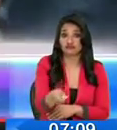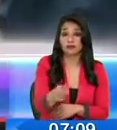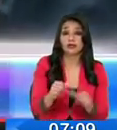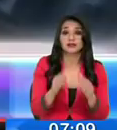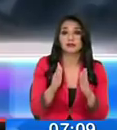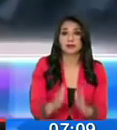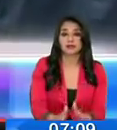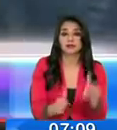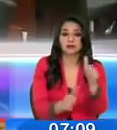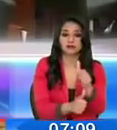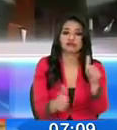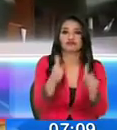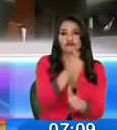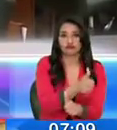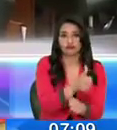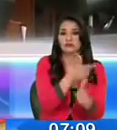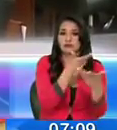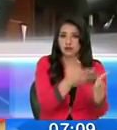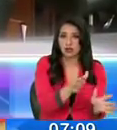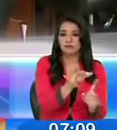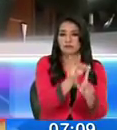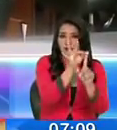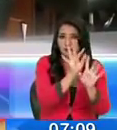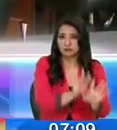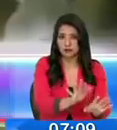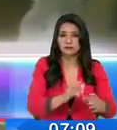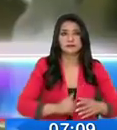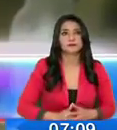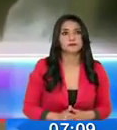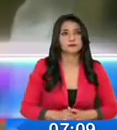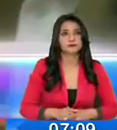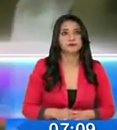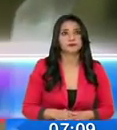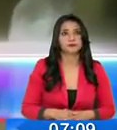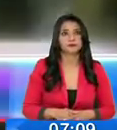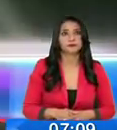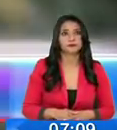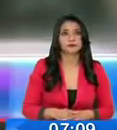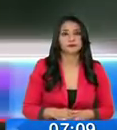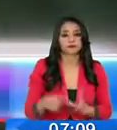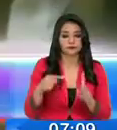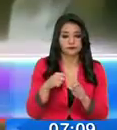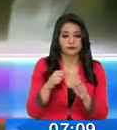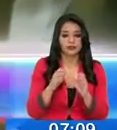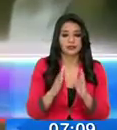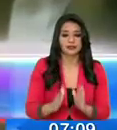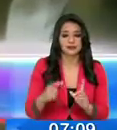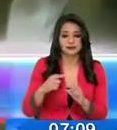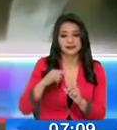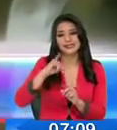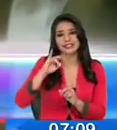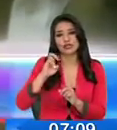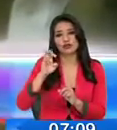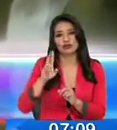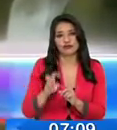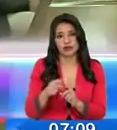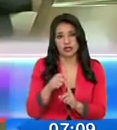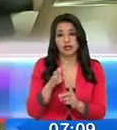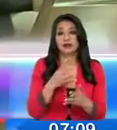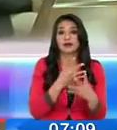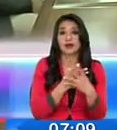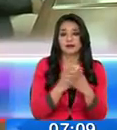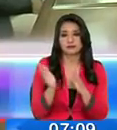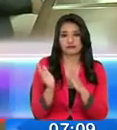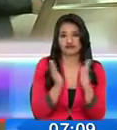asambleístas alternos que ya están principalizados. En el caso particular del legislador Geoffrey Poma, quien se encuentra bajo prisión